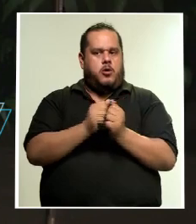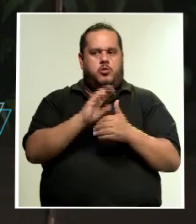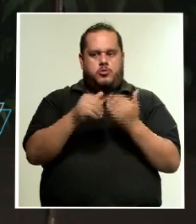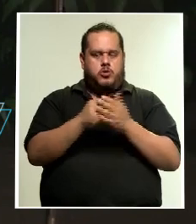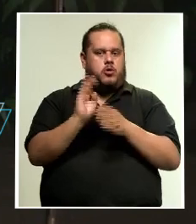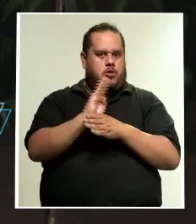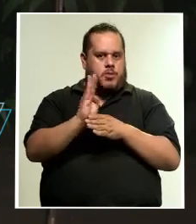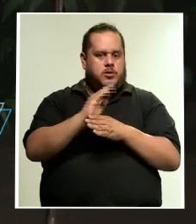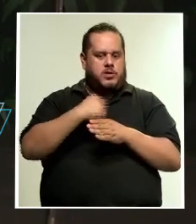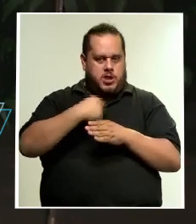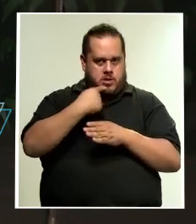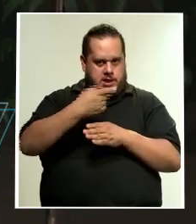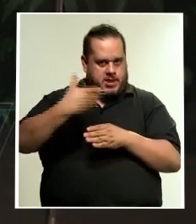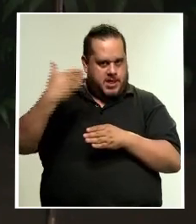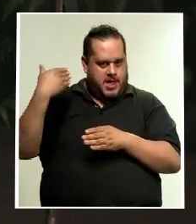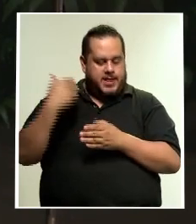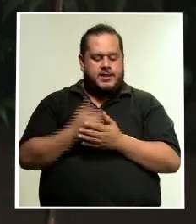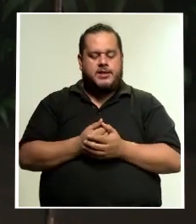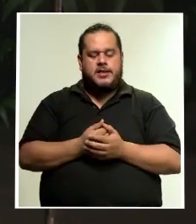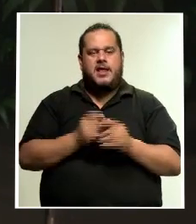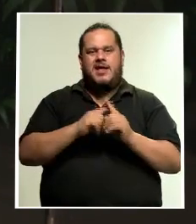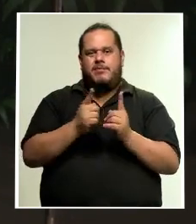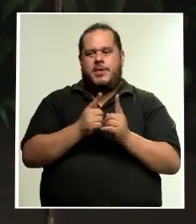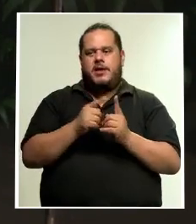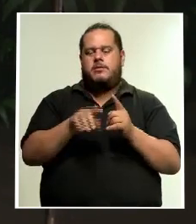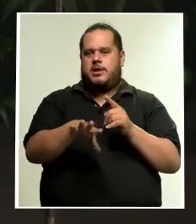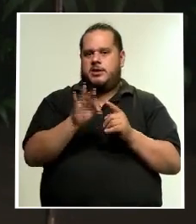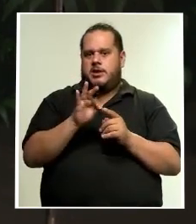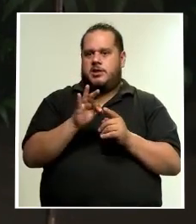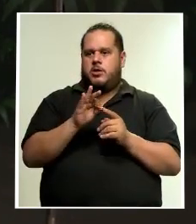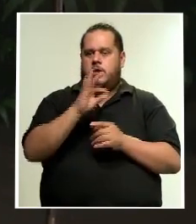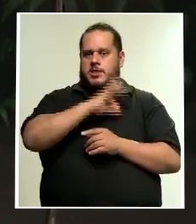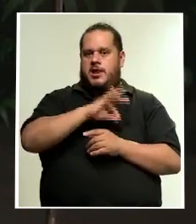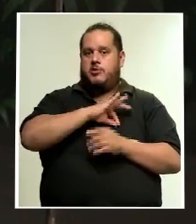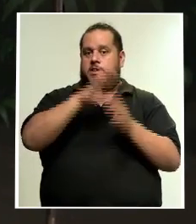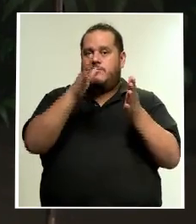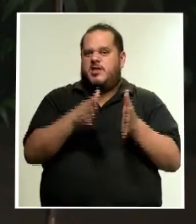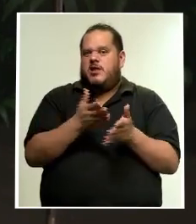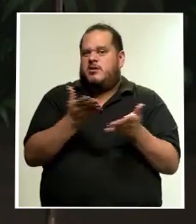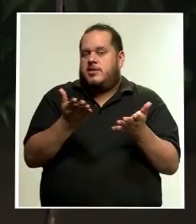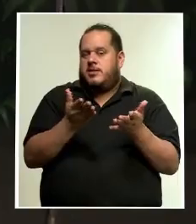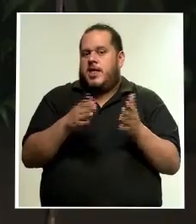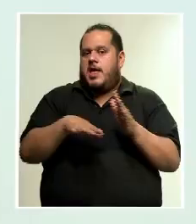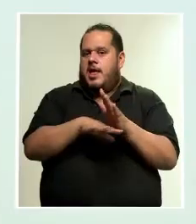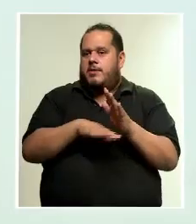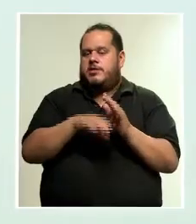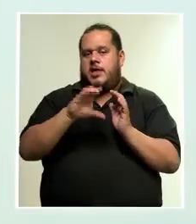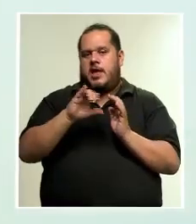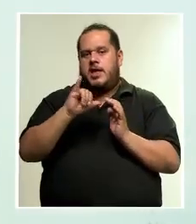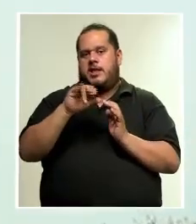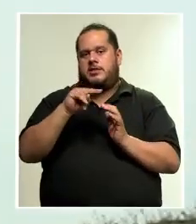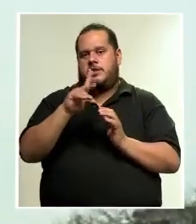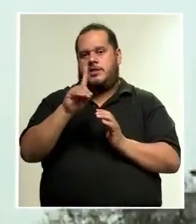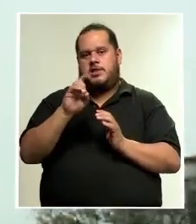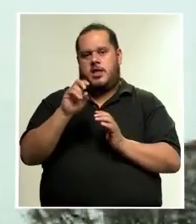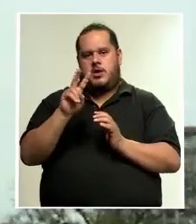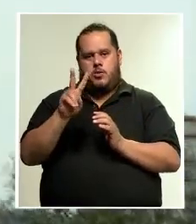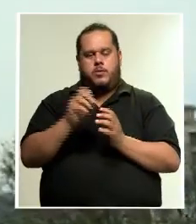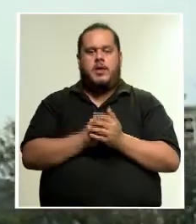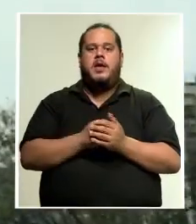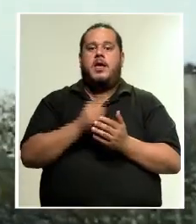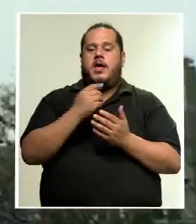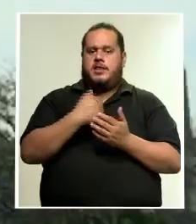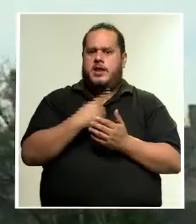comenté, pero la selección de las beneficiarias se hace con base en el CINERVE. Este fideicomiso contará con